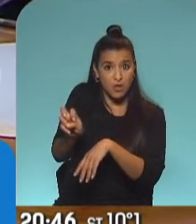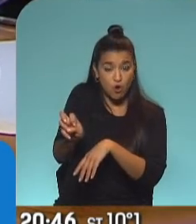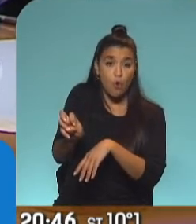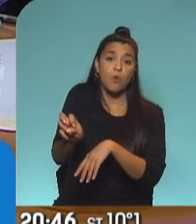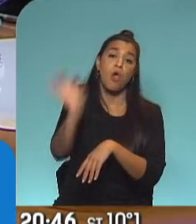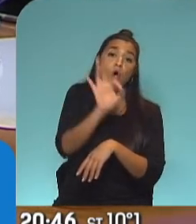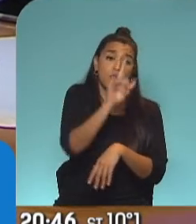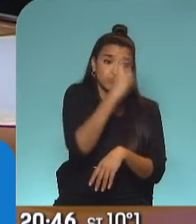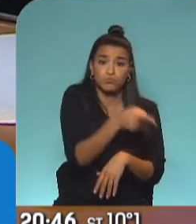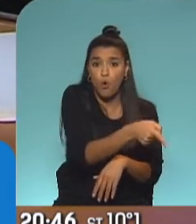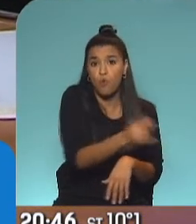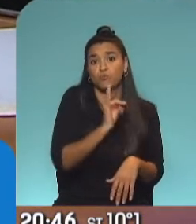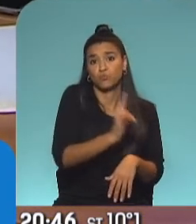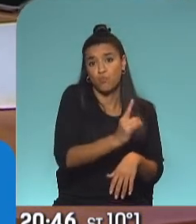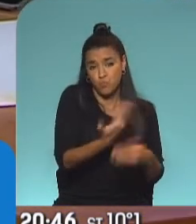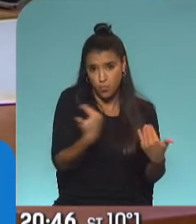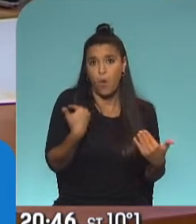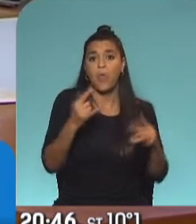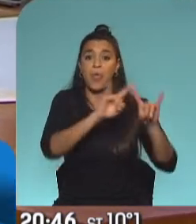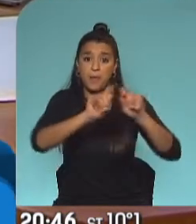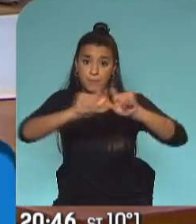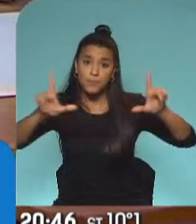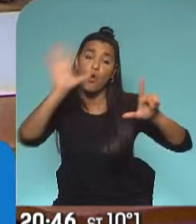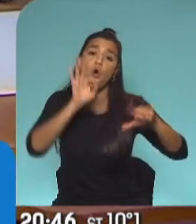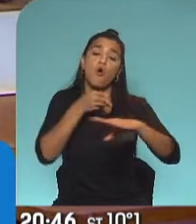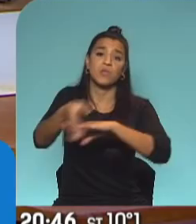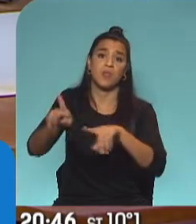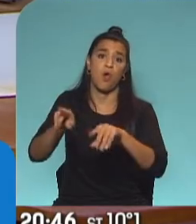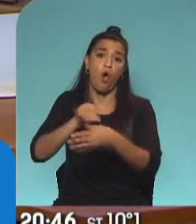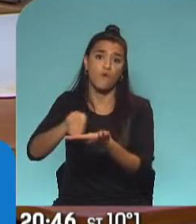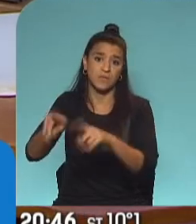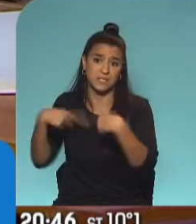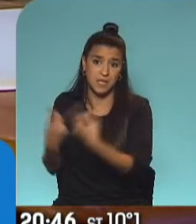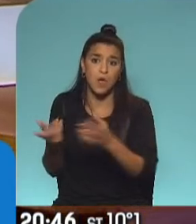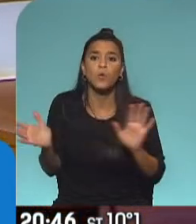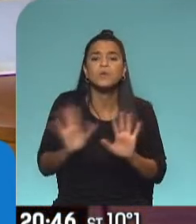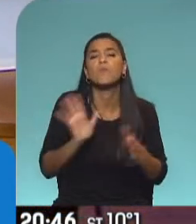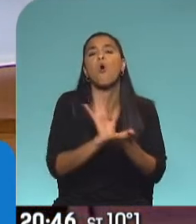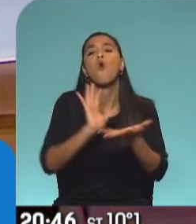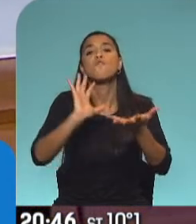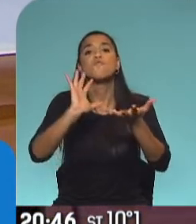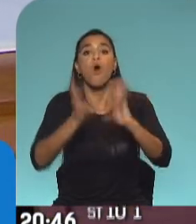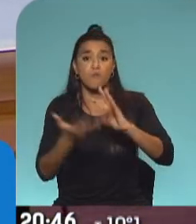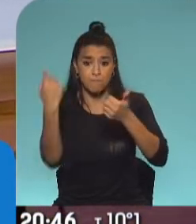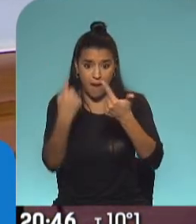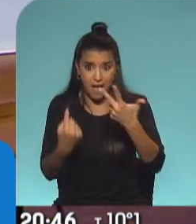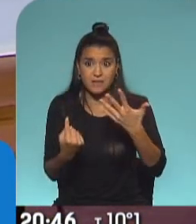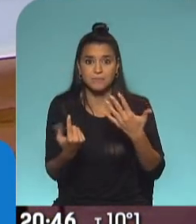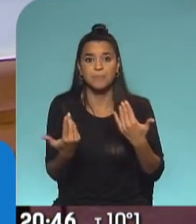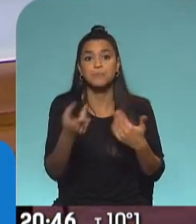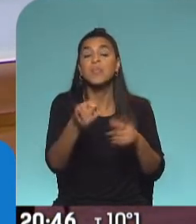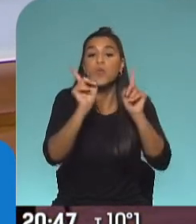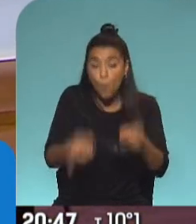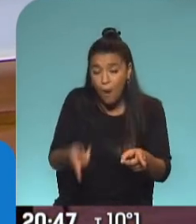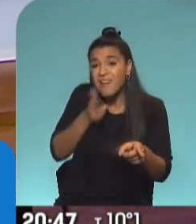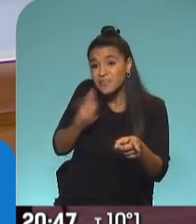a las oficinas o por la página web. Bueno, entonces no es un tema de cantidad, sino de método para llegar a lo En principio mismo.